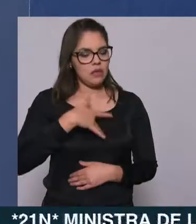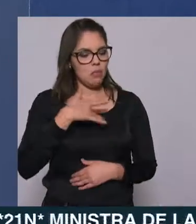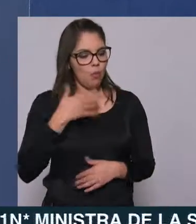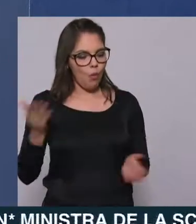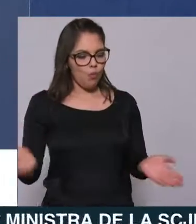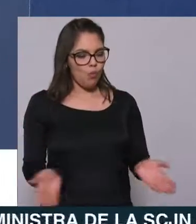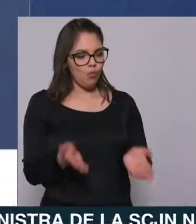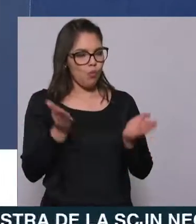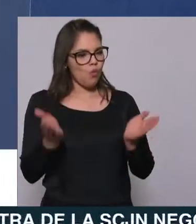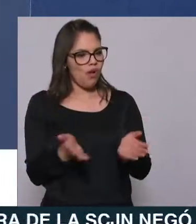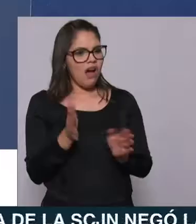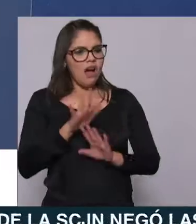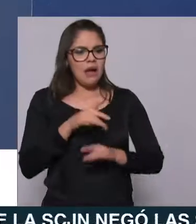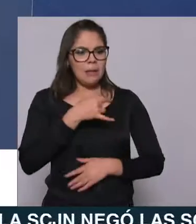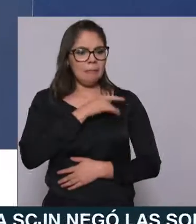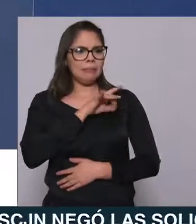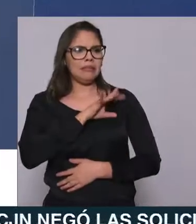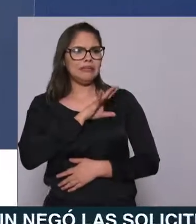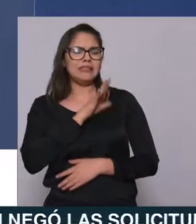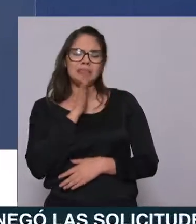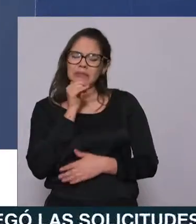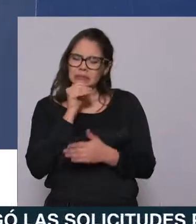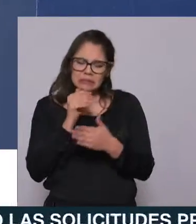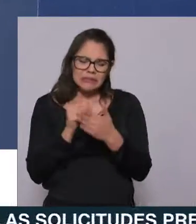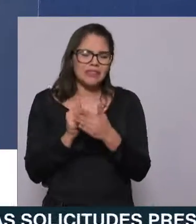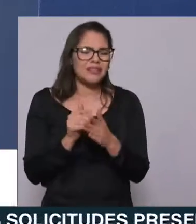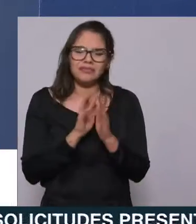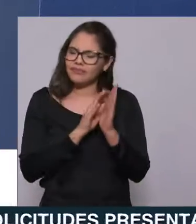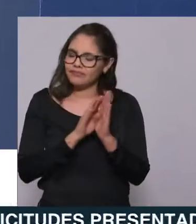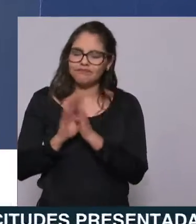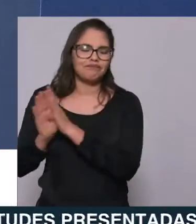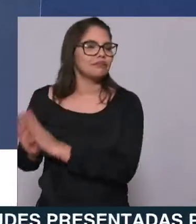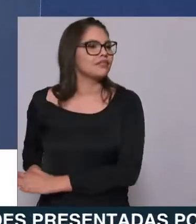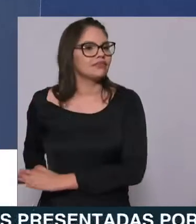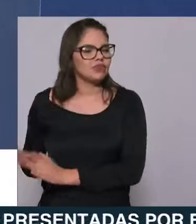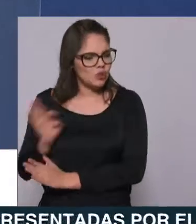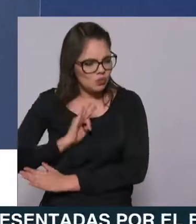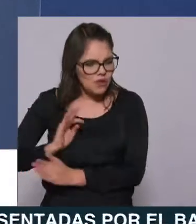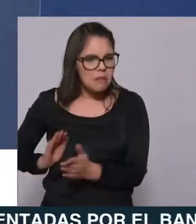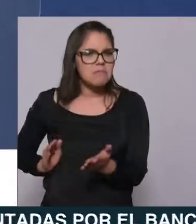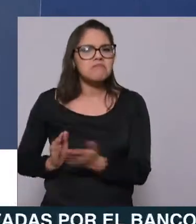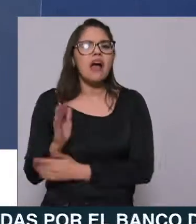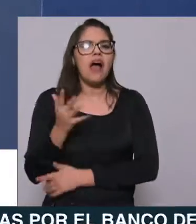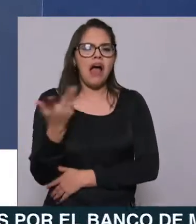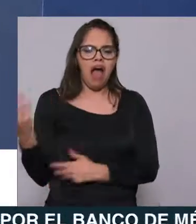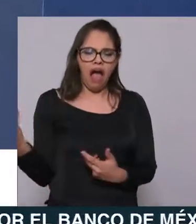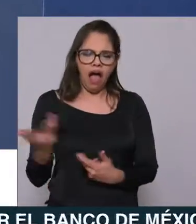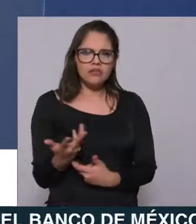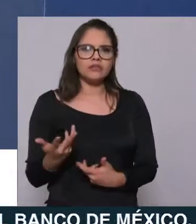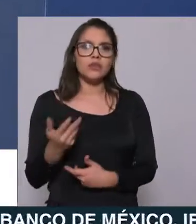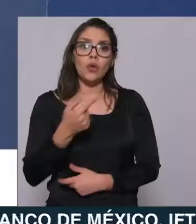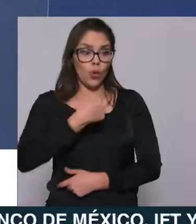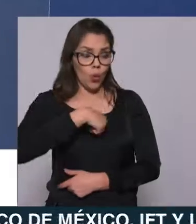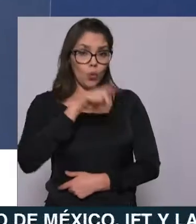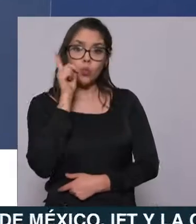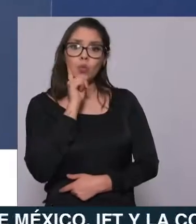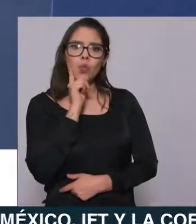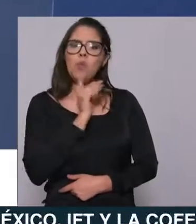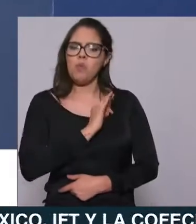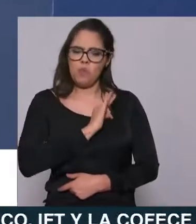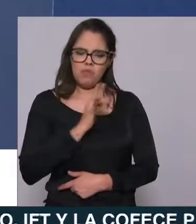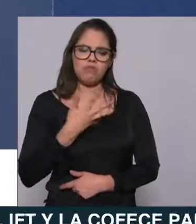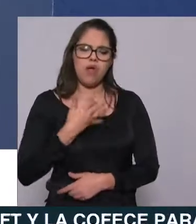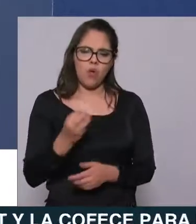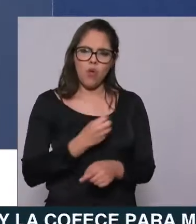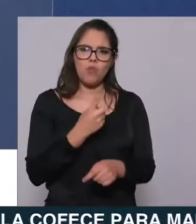veces también los miedos nos limitan, pero es importante dejarlos atrás y darse la oportunidad de que como nosotras como mujeres tenemos esa oportunidad